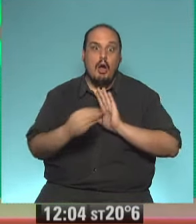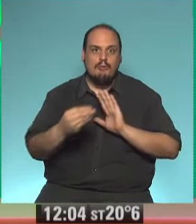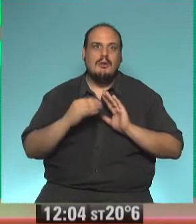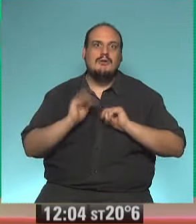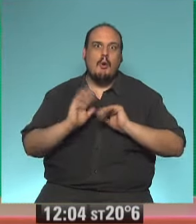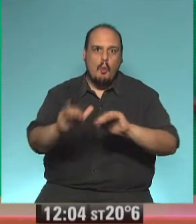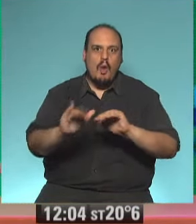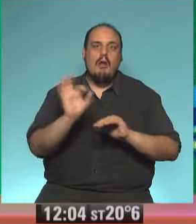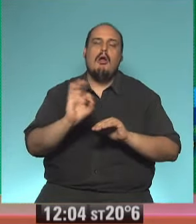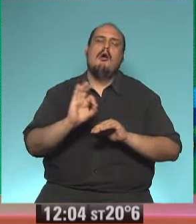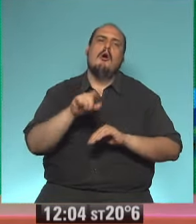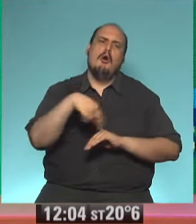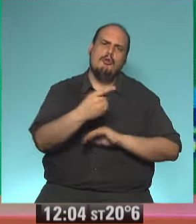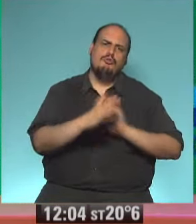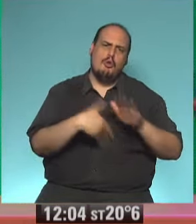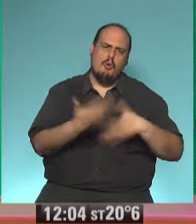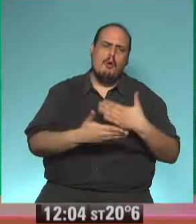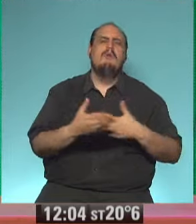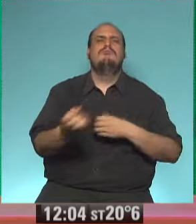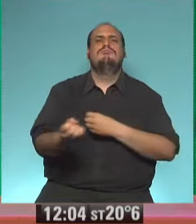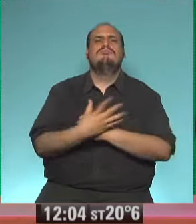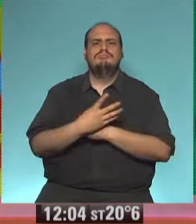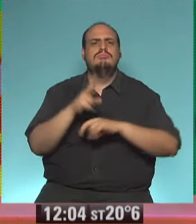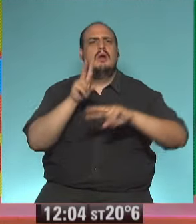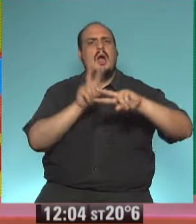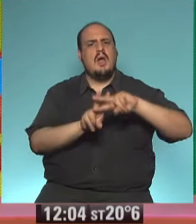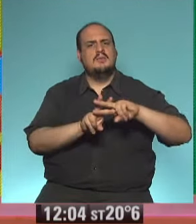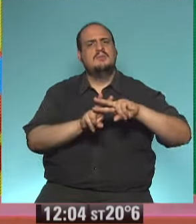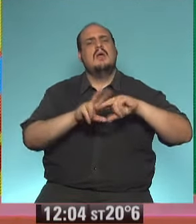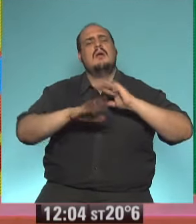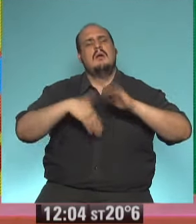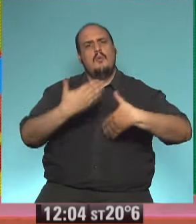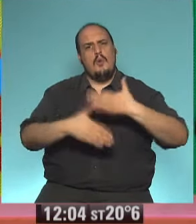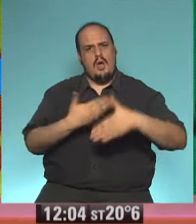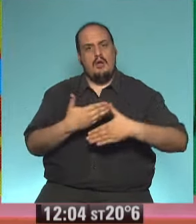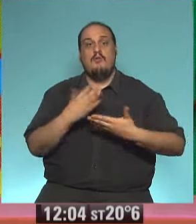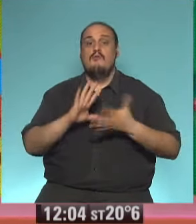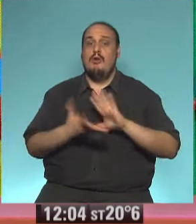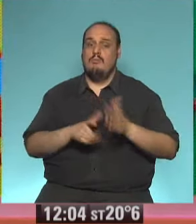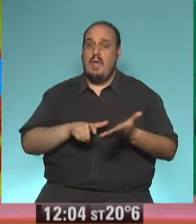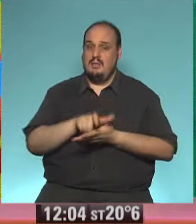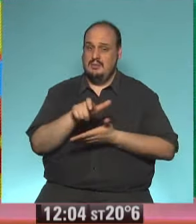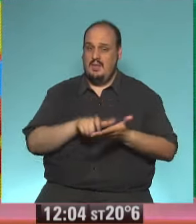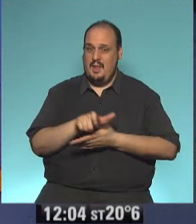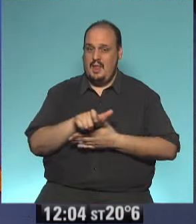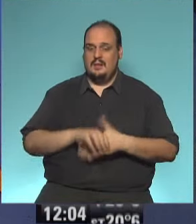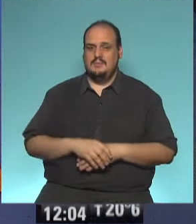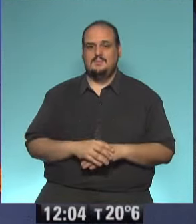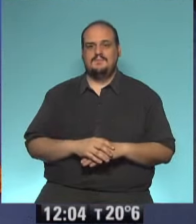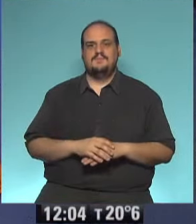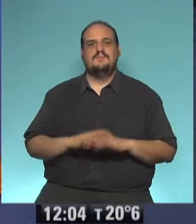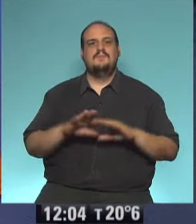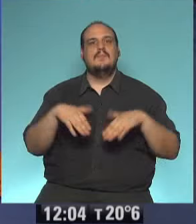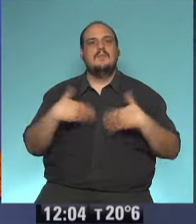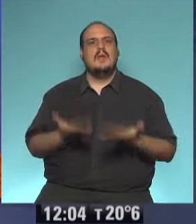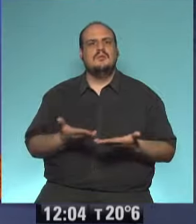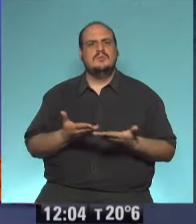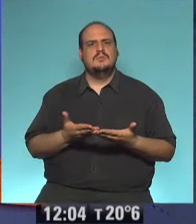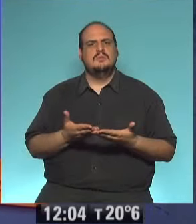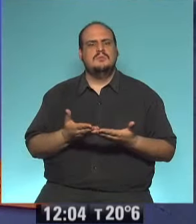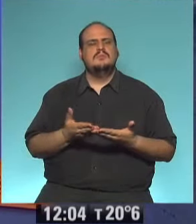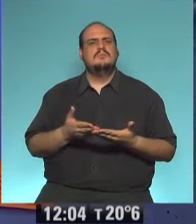o están jugando con cualquier otra cosa, pueden compartir con el hashtag #numeraljuegos a través de Instagram. Y entonces, señor, ¿repasamos